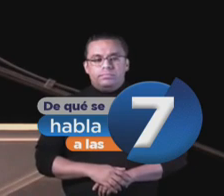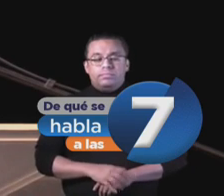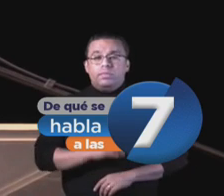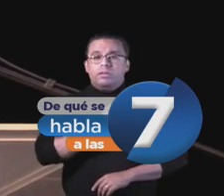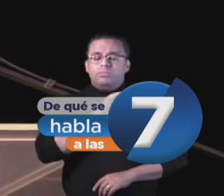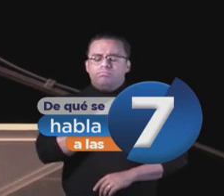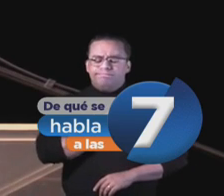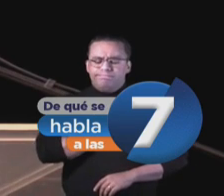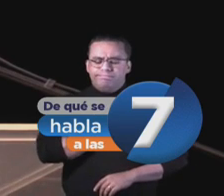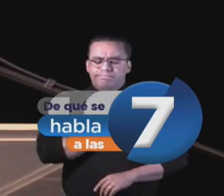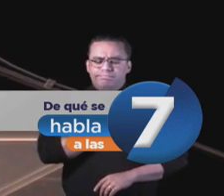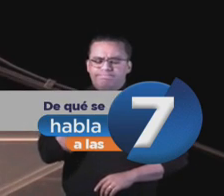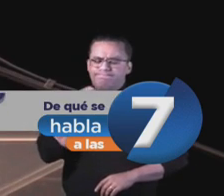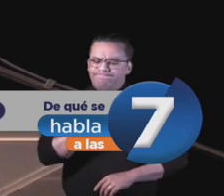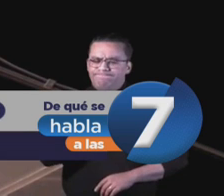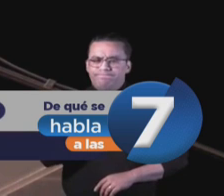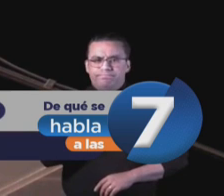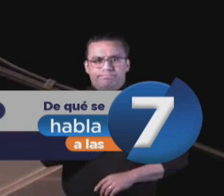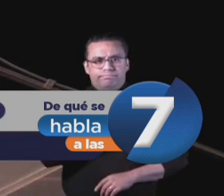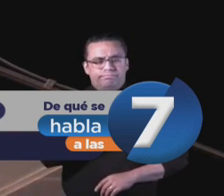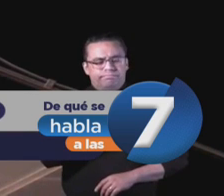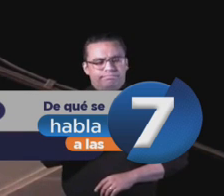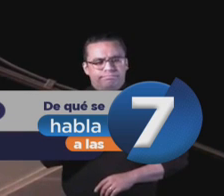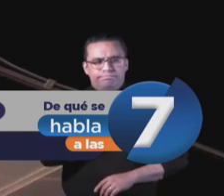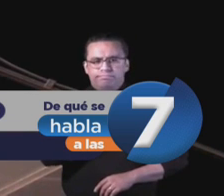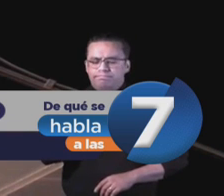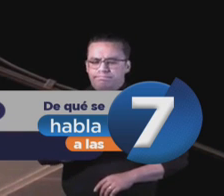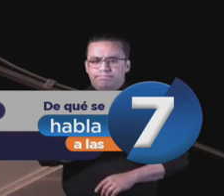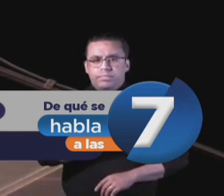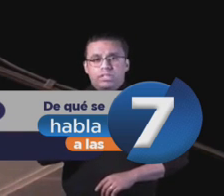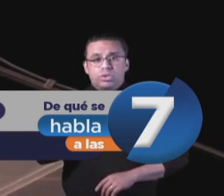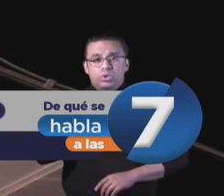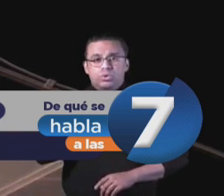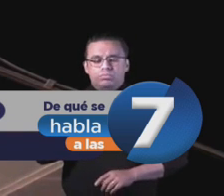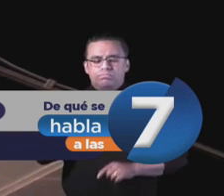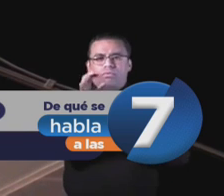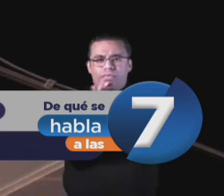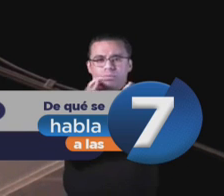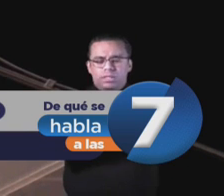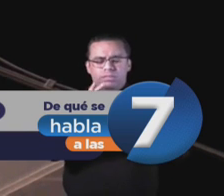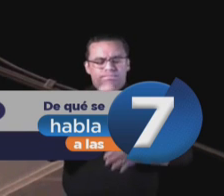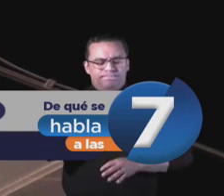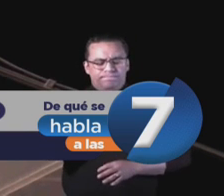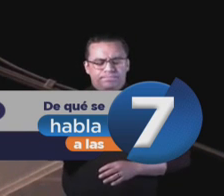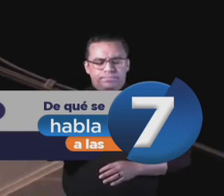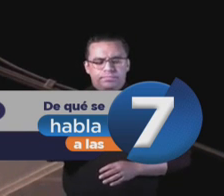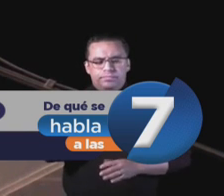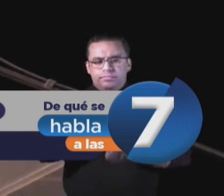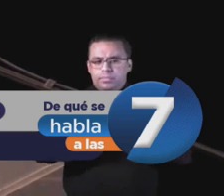Lamento profundamente haber incurrido en esa práctica.